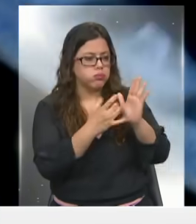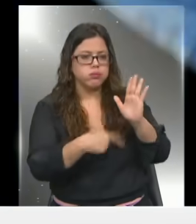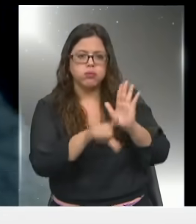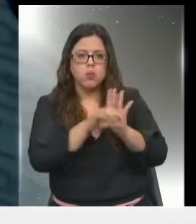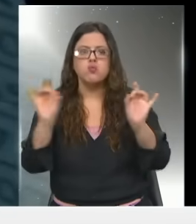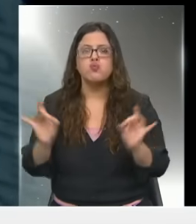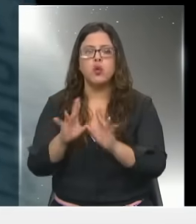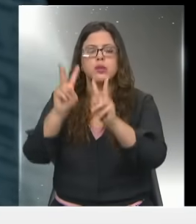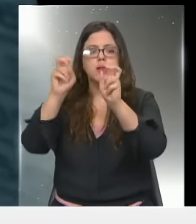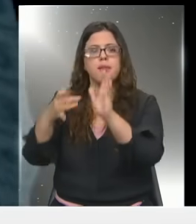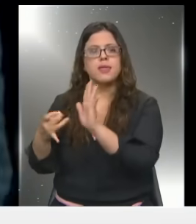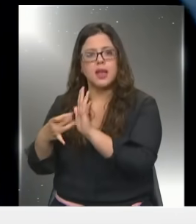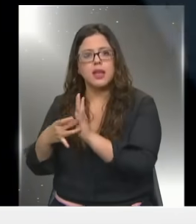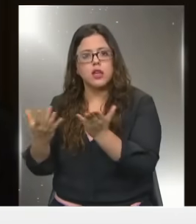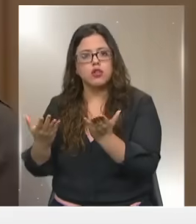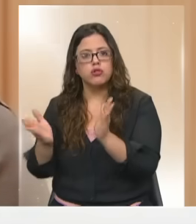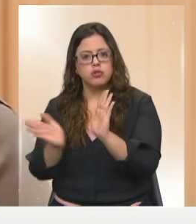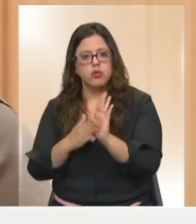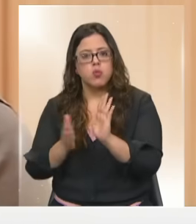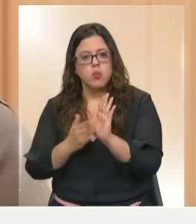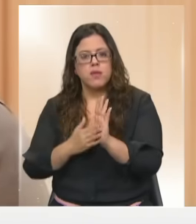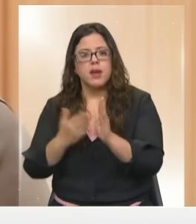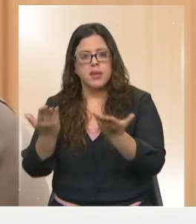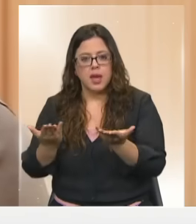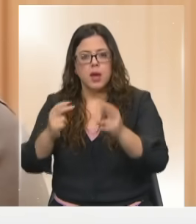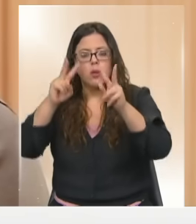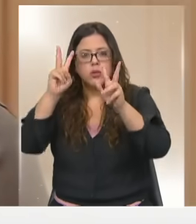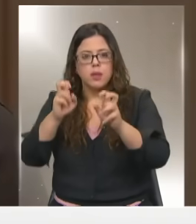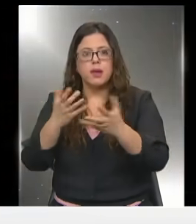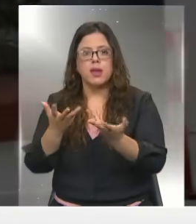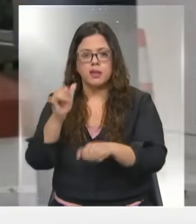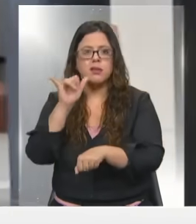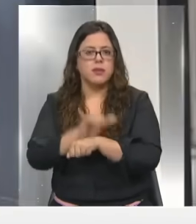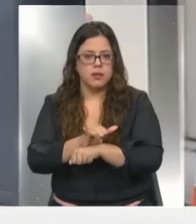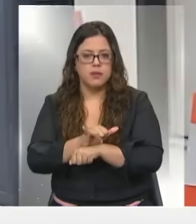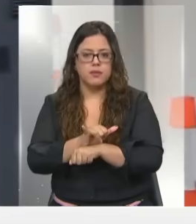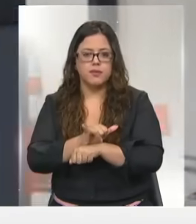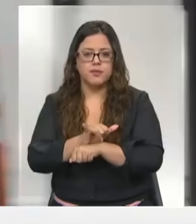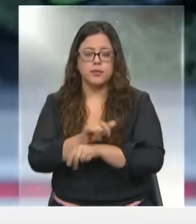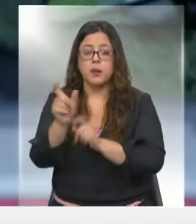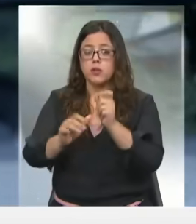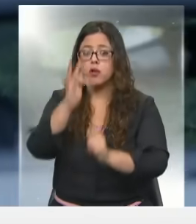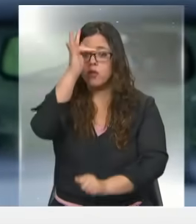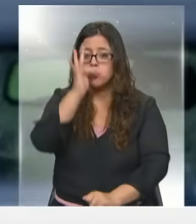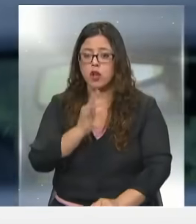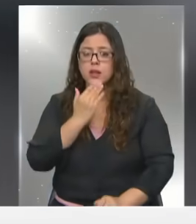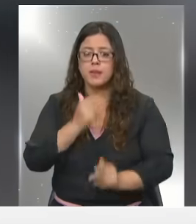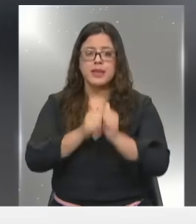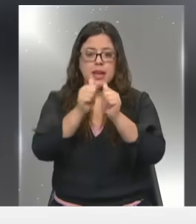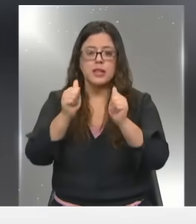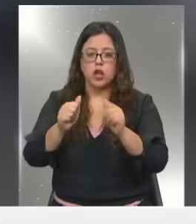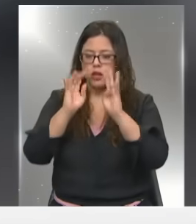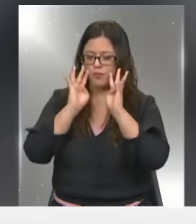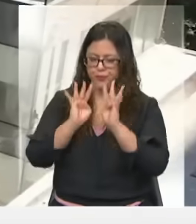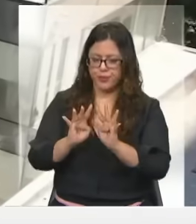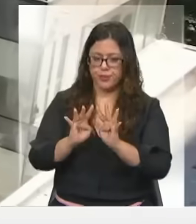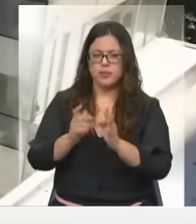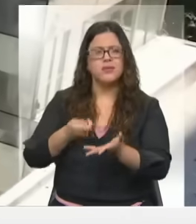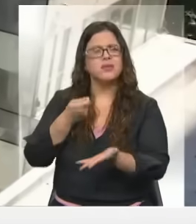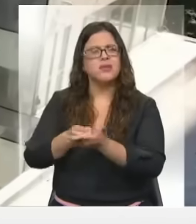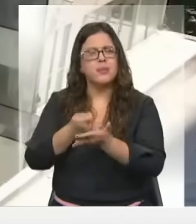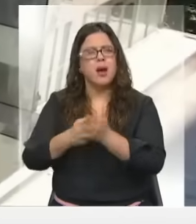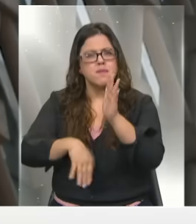podríamos hablar de delito si se comprueba que hay una intención de defraudar. Funcionarios y directivos en la mira. ¿Se están